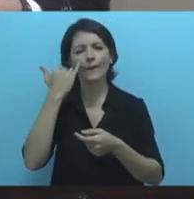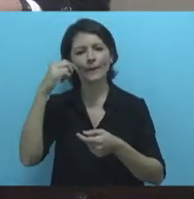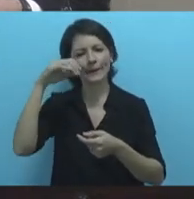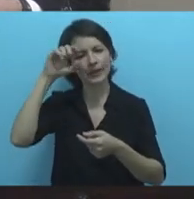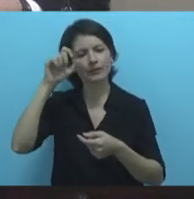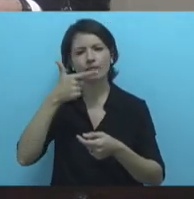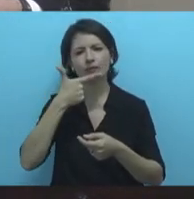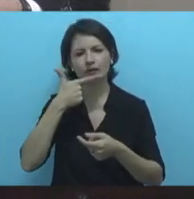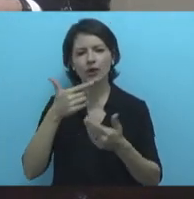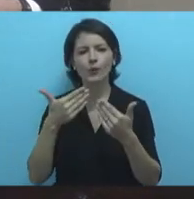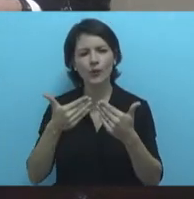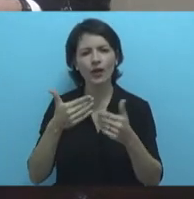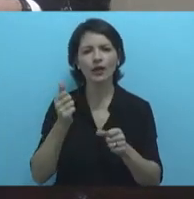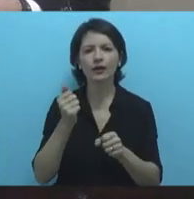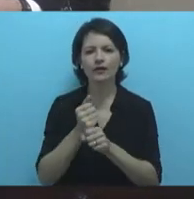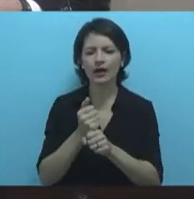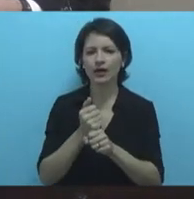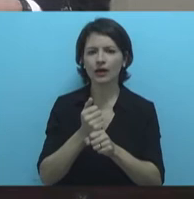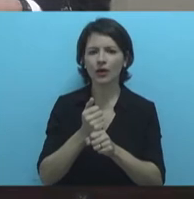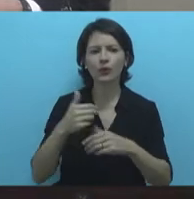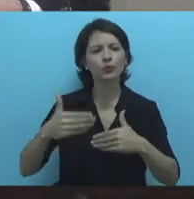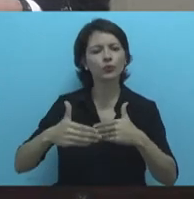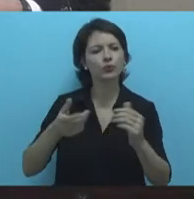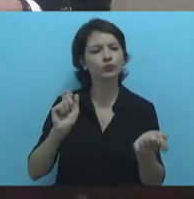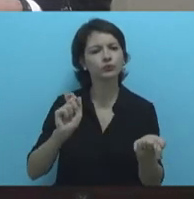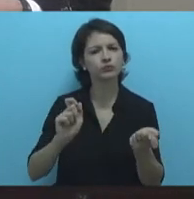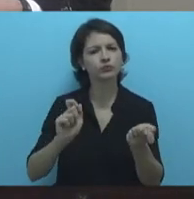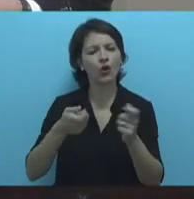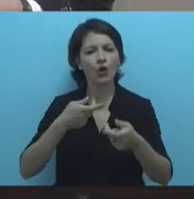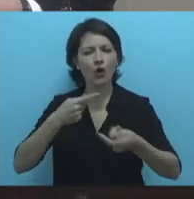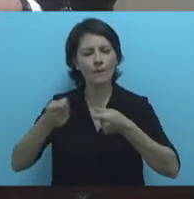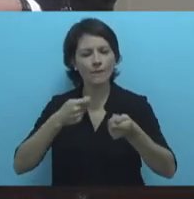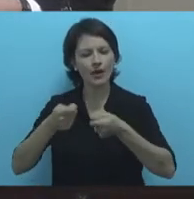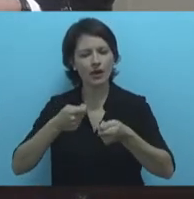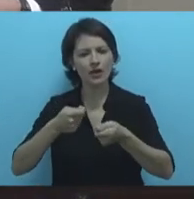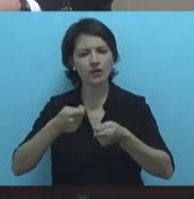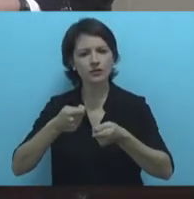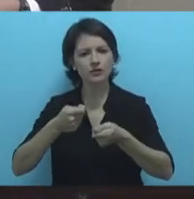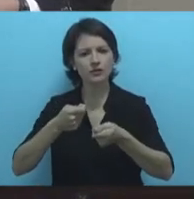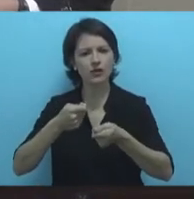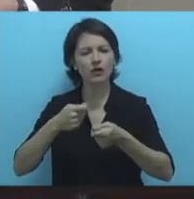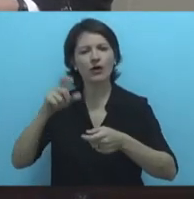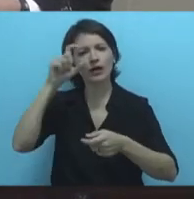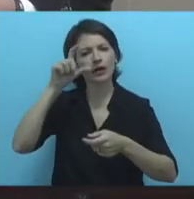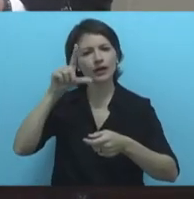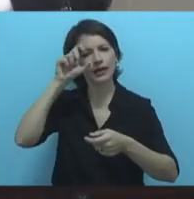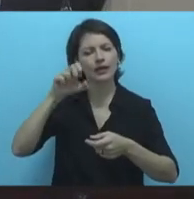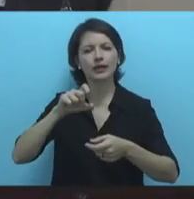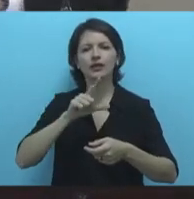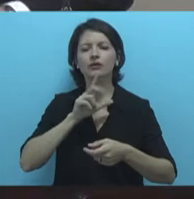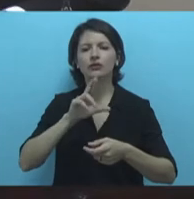y conducir de forma exitosa y sostenible un proceso integral de comercio electrónico e-commerce con el propósito de incrementar sus